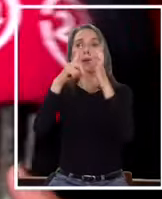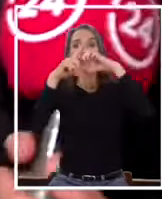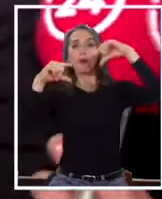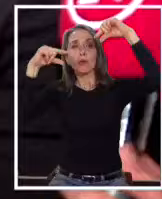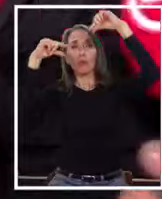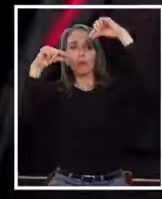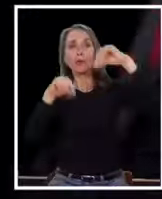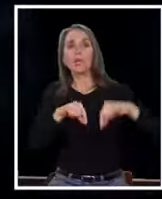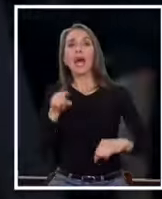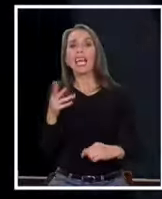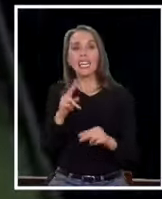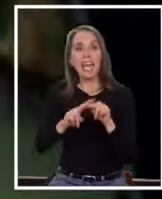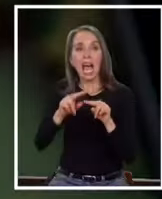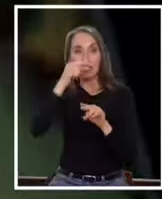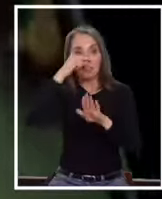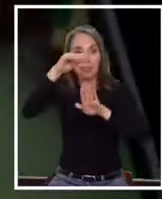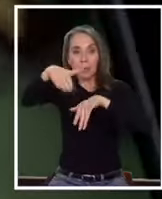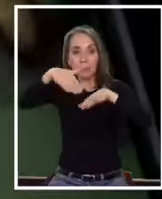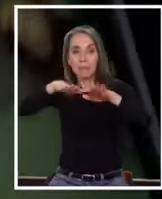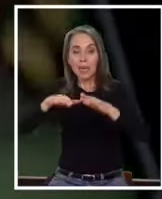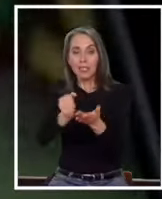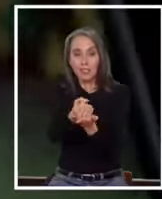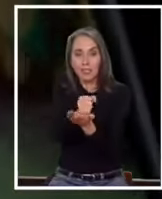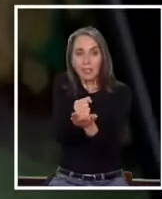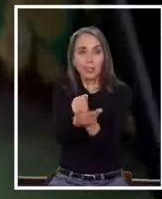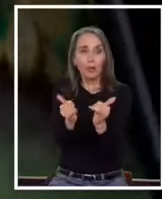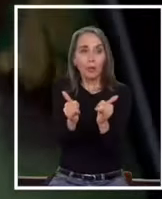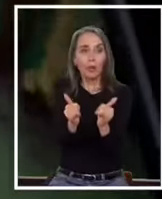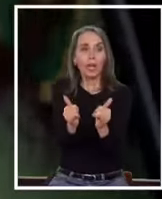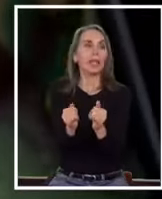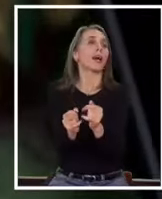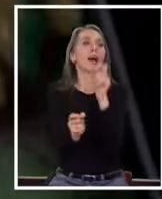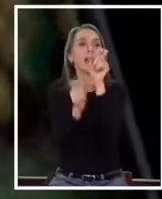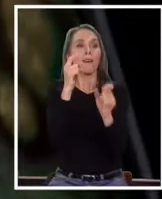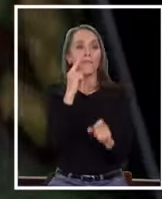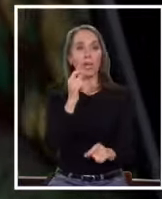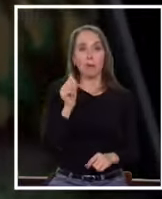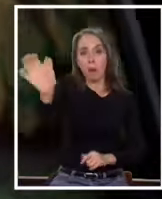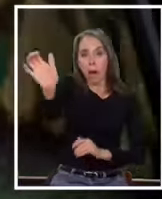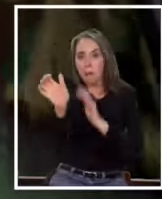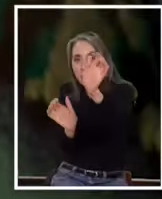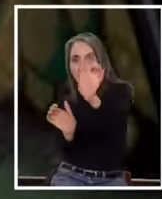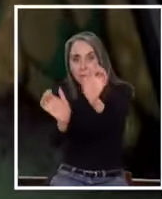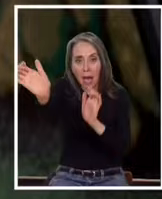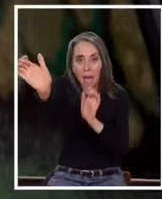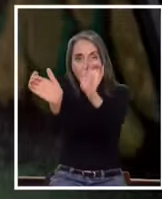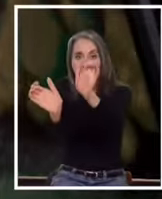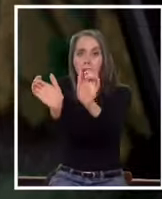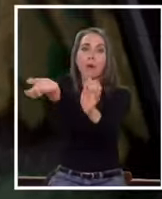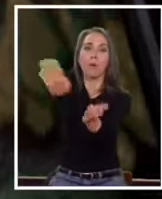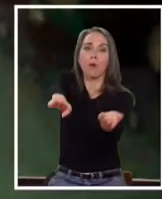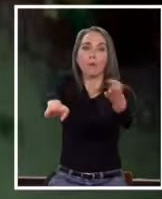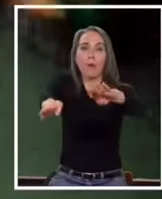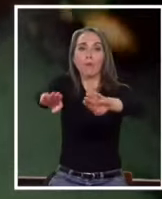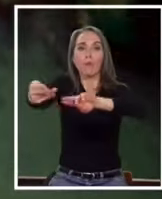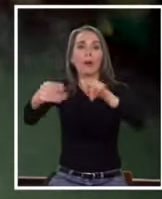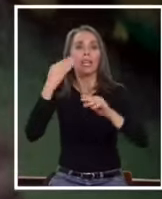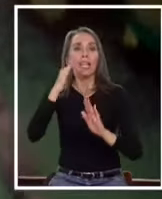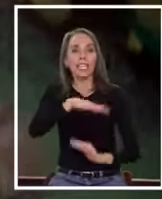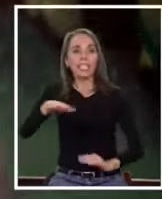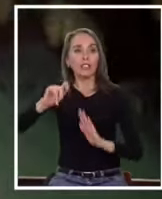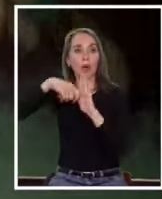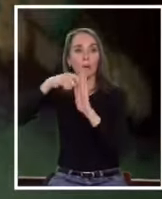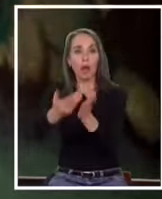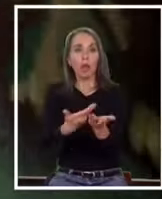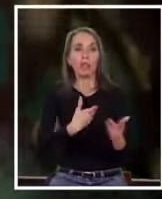¡Wow! ¿Y qué tiene que hacer Michael? Tiene que ir matando enemigos, salvando a los niños que están en la película. Y los niños